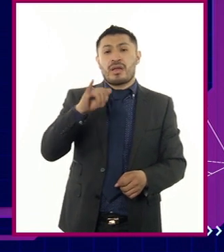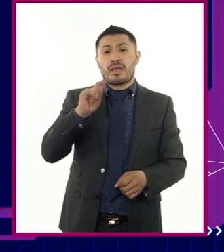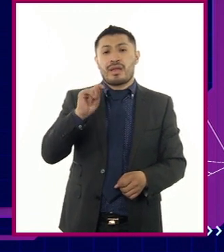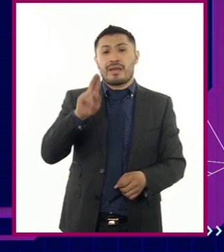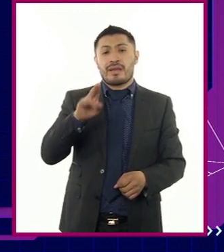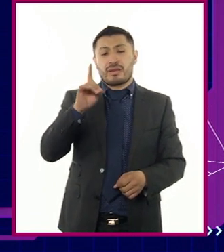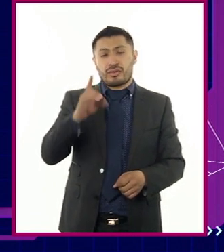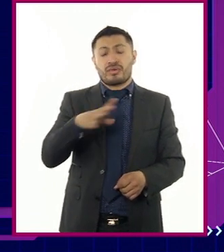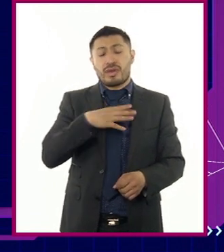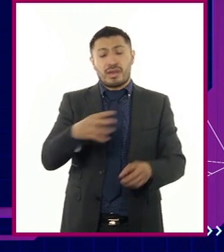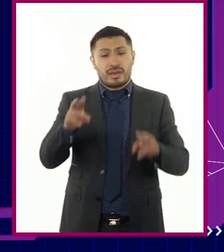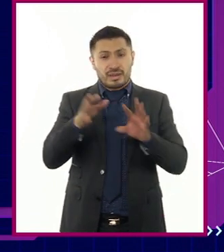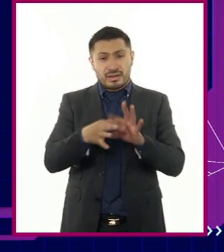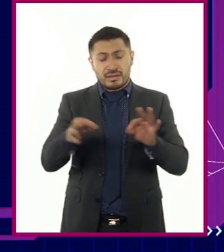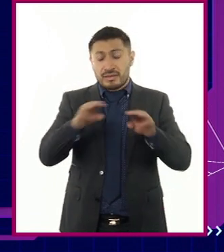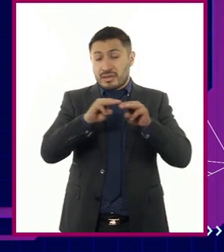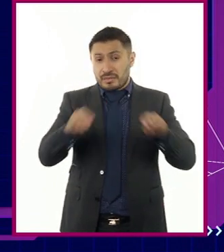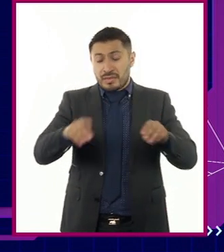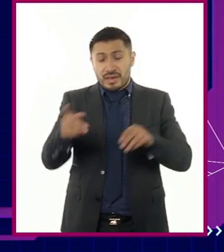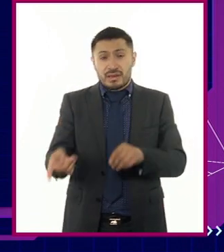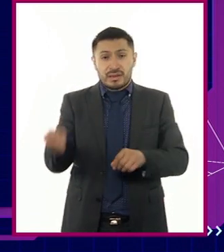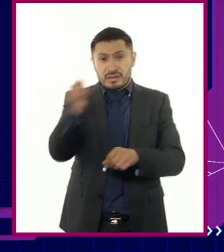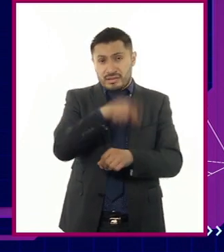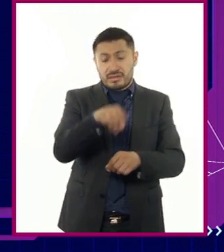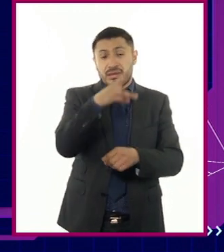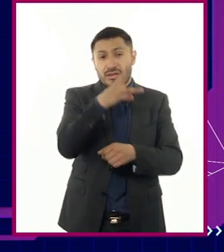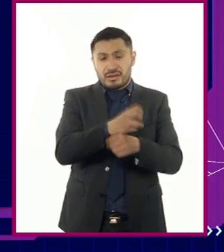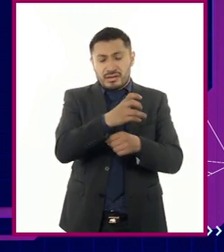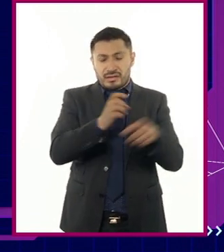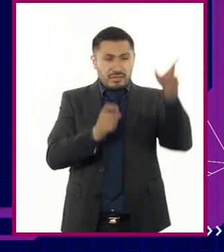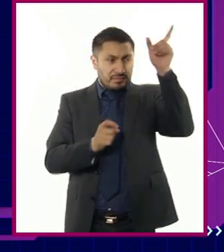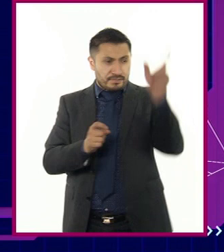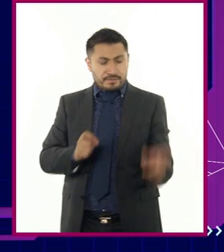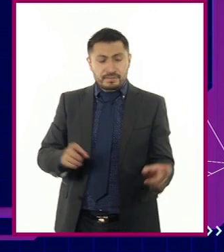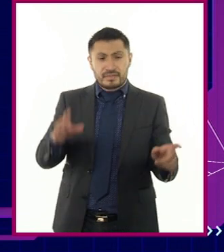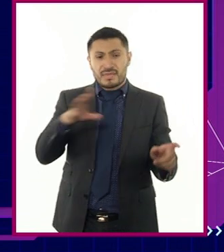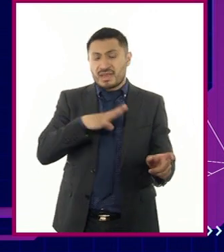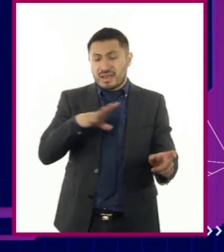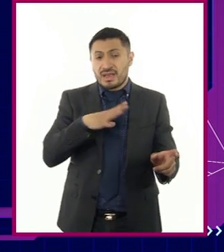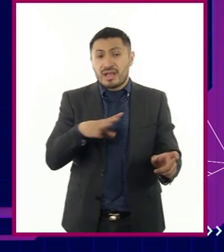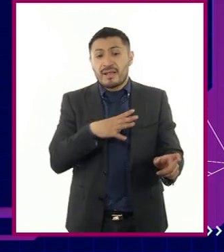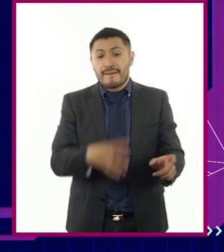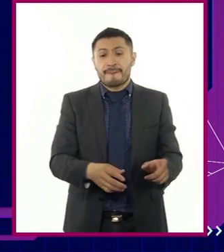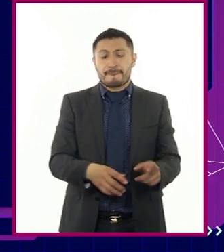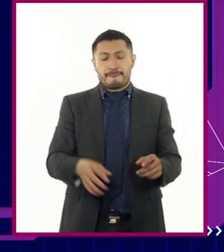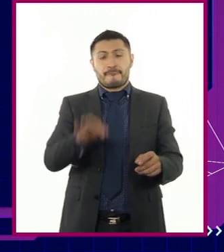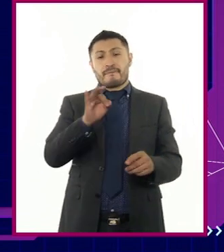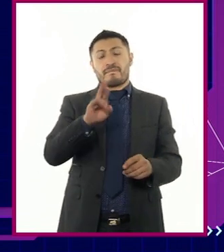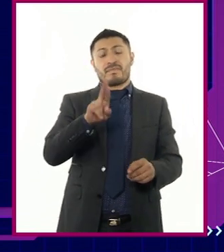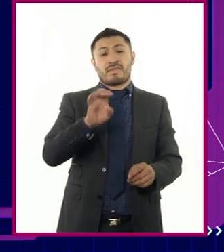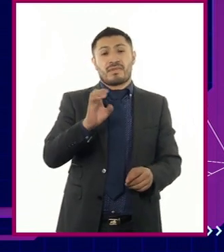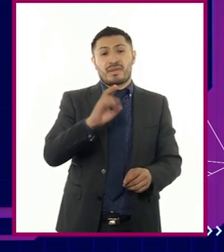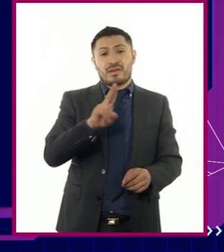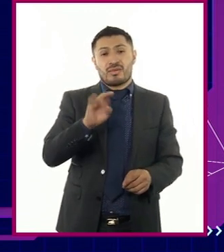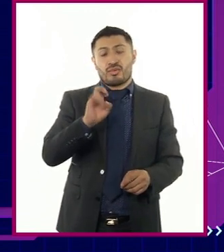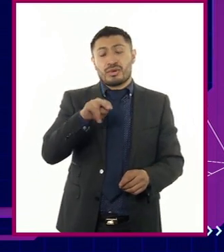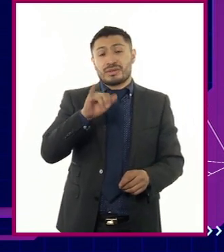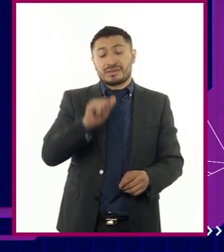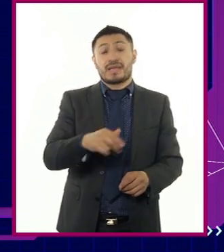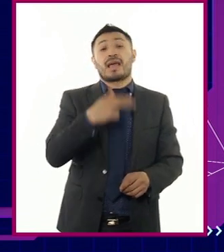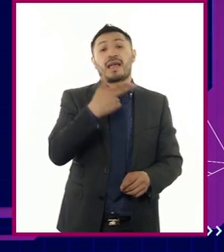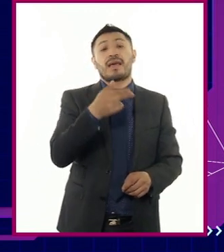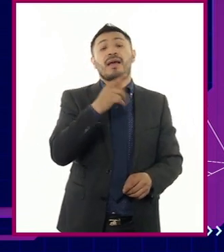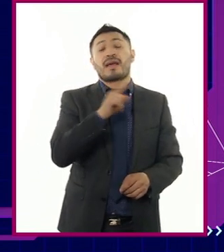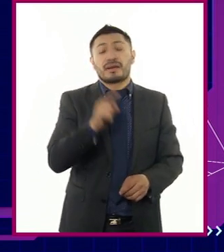y en metros. Por último, en la tercera columna aparece la frecuencia expresada en Hz, que